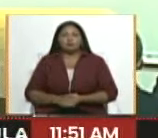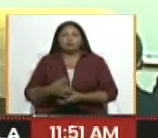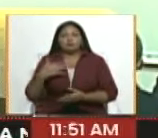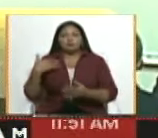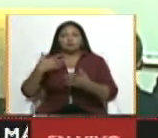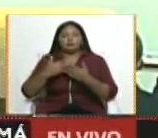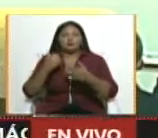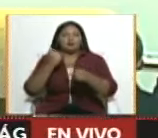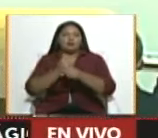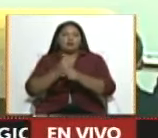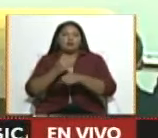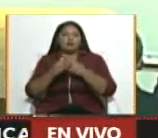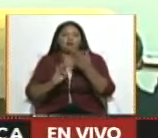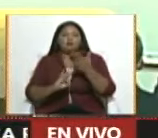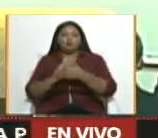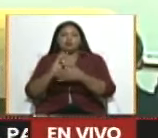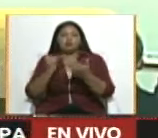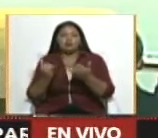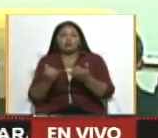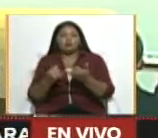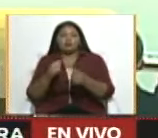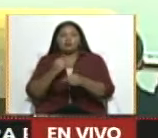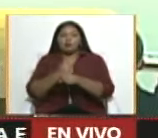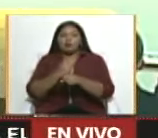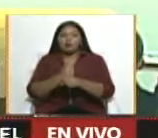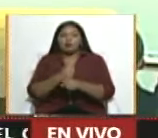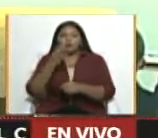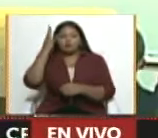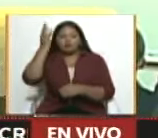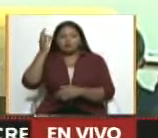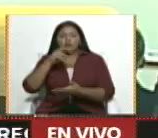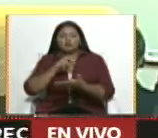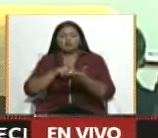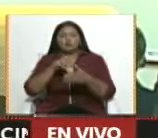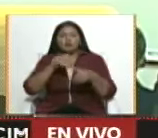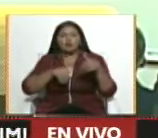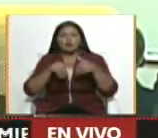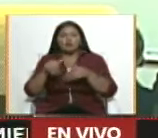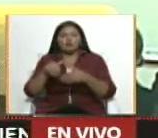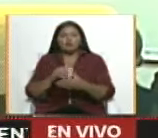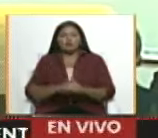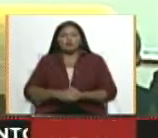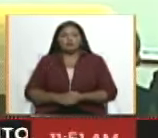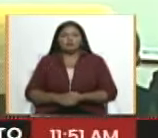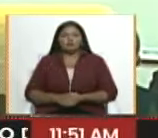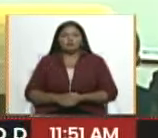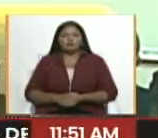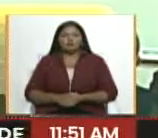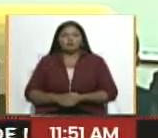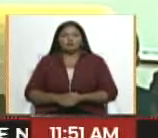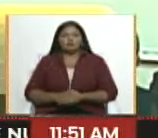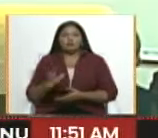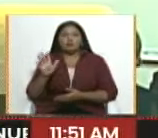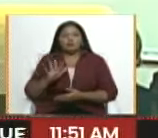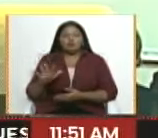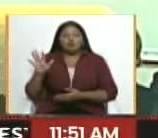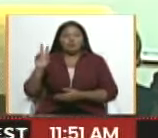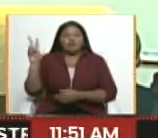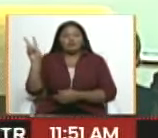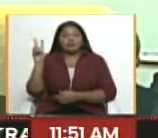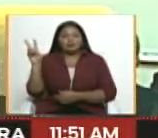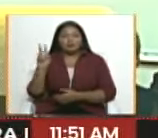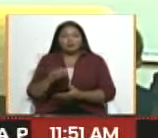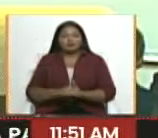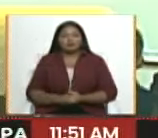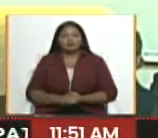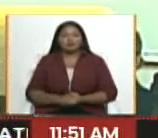trabajadores, funcionarios, obreros del Consejo Nacional Electoral en toda Venezuela.